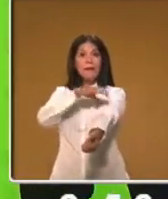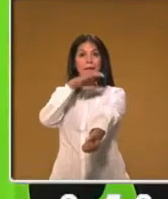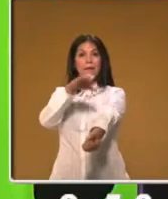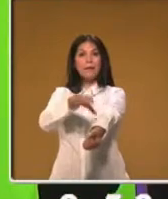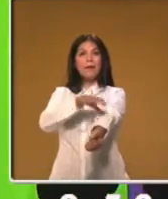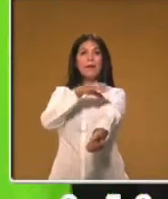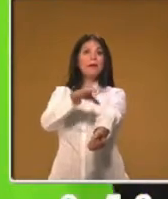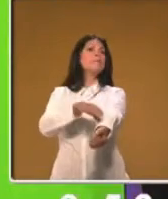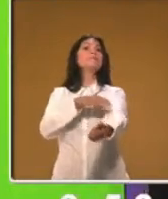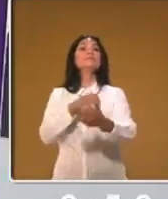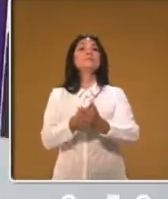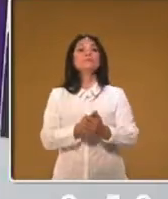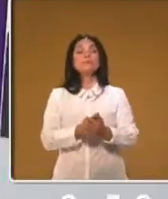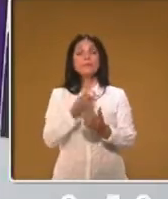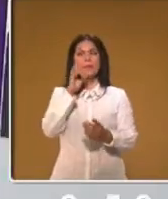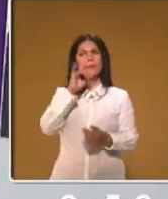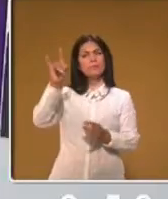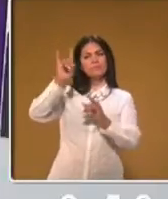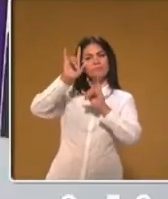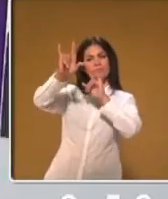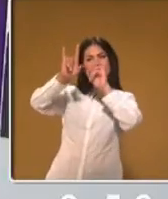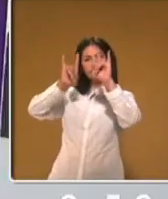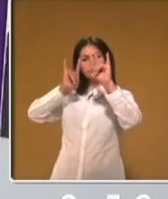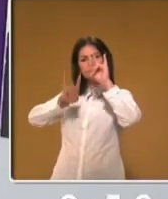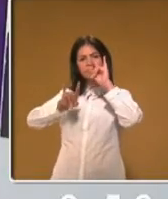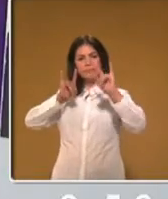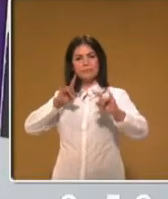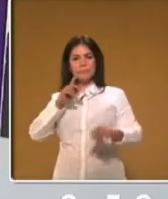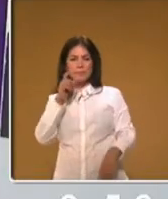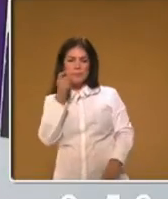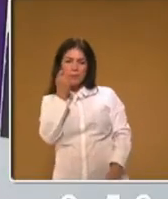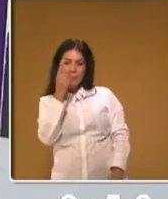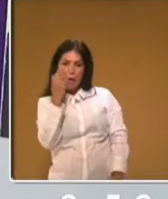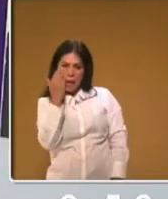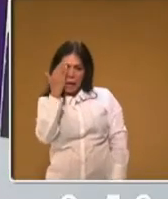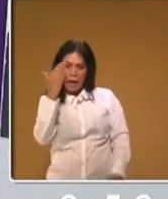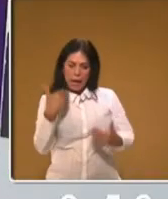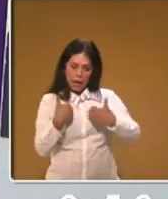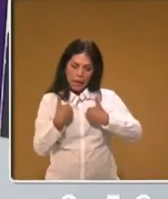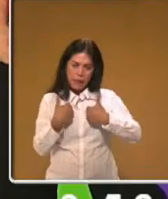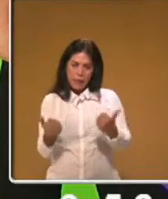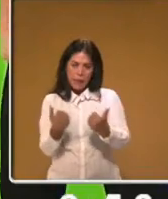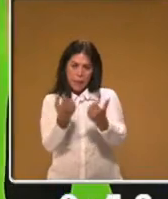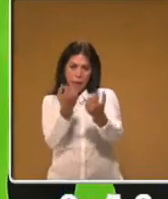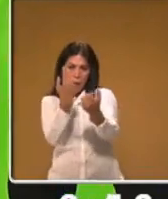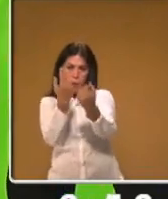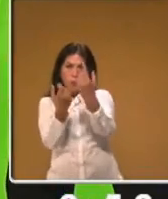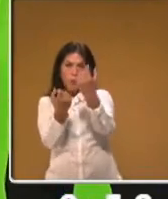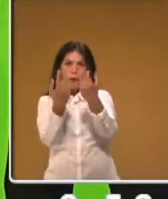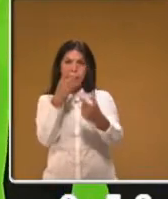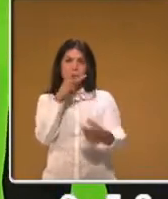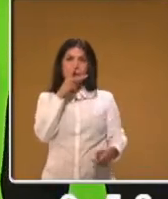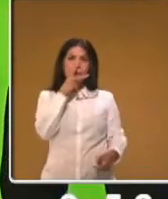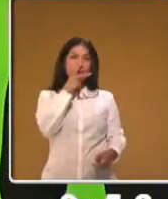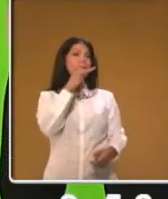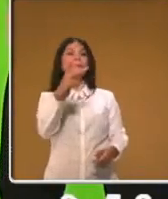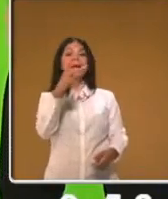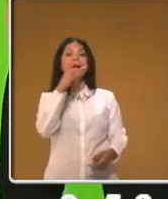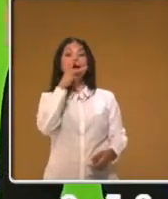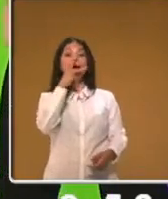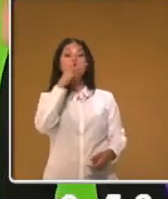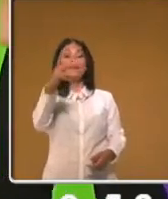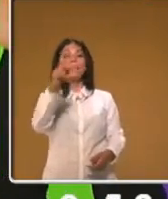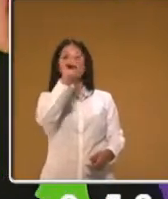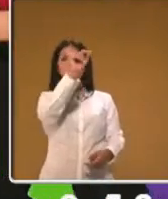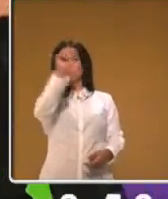estos cuadros que tenemos por aquí, tenemos subrayadas algunas palabras que son clave para cuando comencemos a abordar nuestros aprendizajes